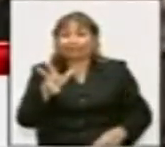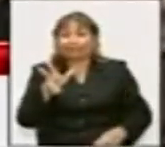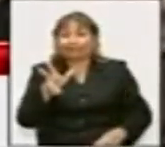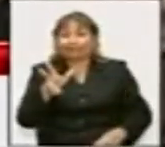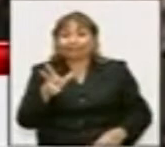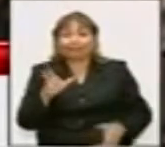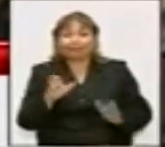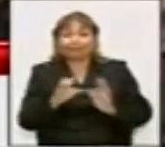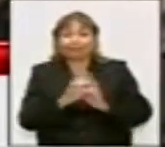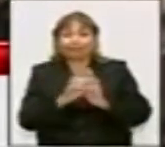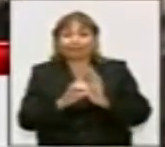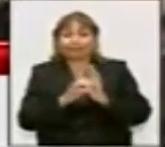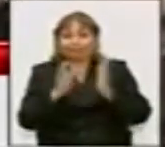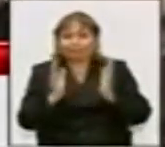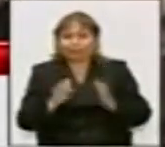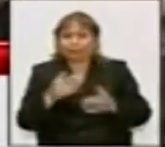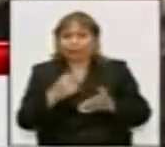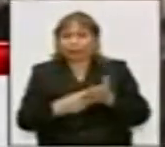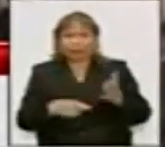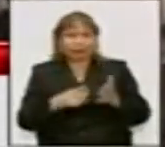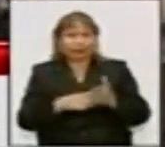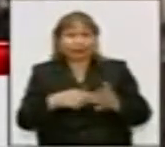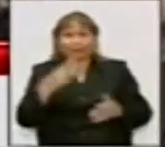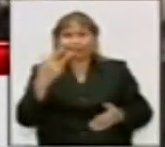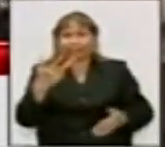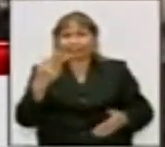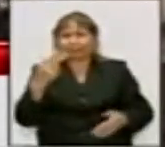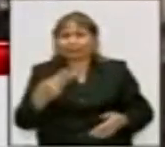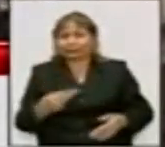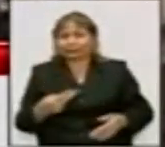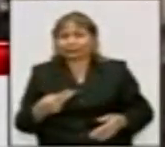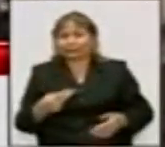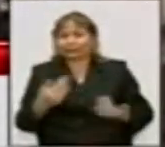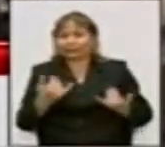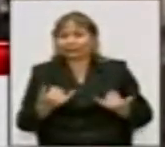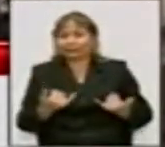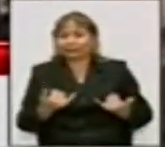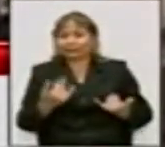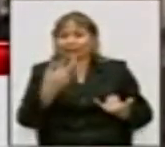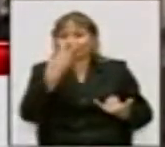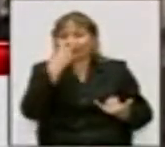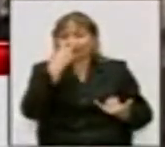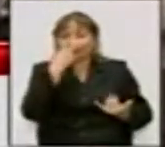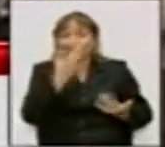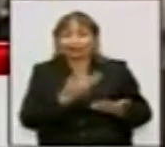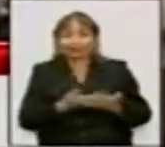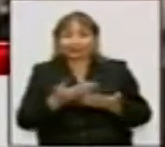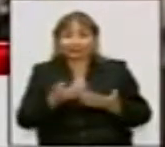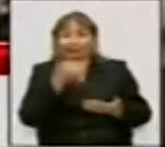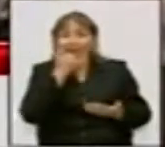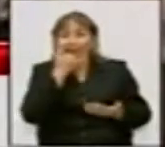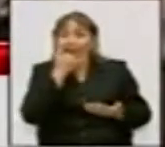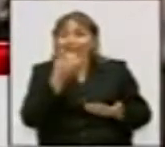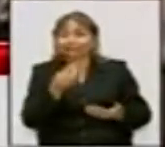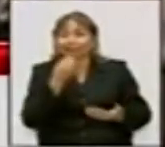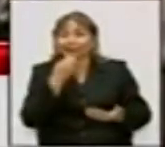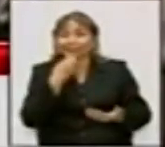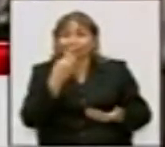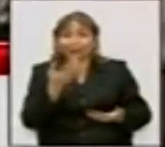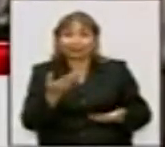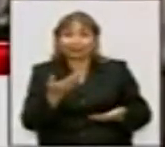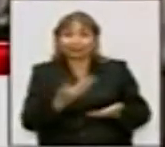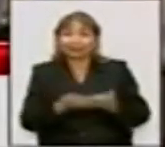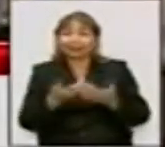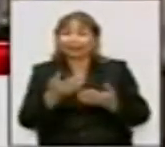constitucionalistas criticaron que de 3 se baja la voz y ahora justamente estamos viendo las consecuencias porque porque claro los